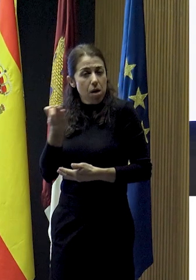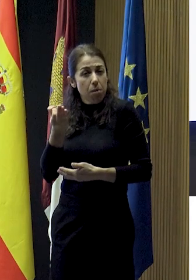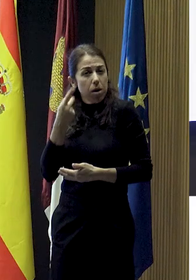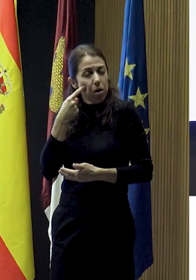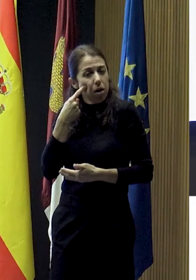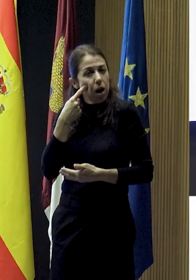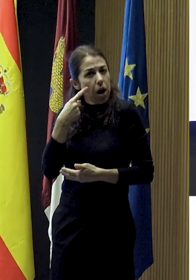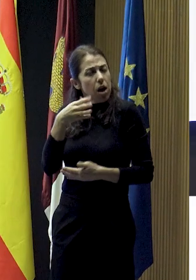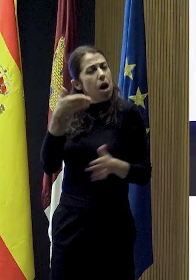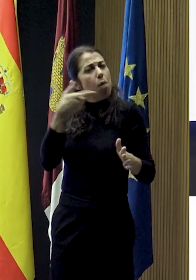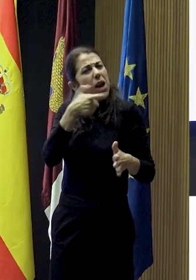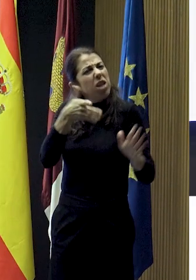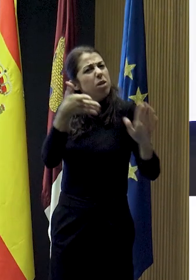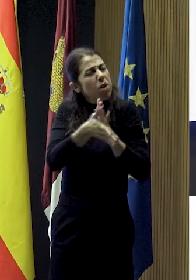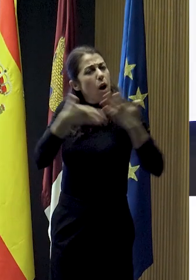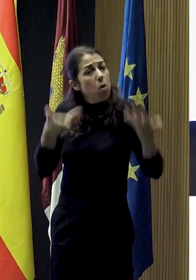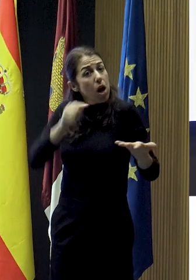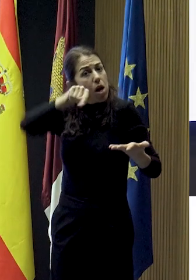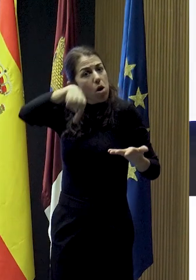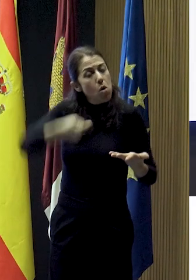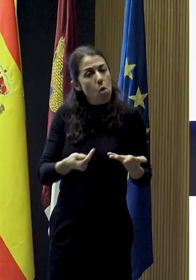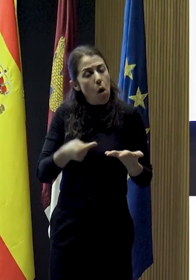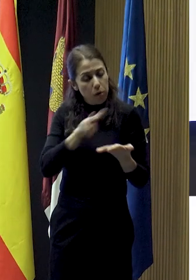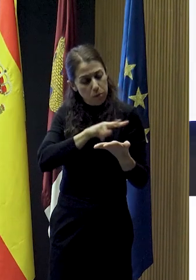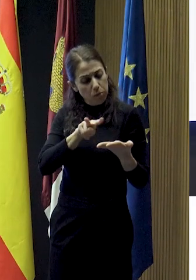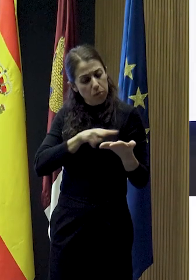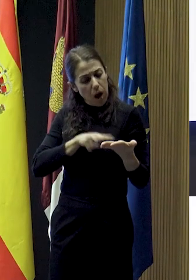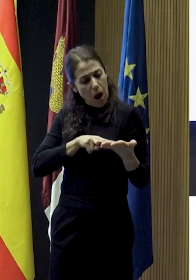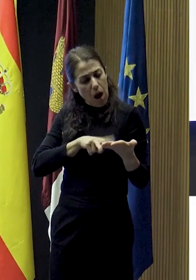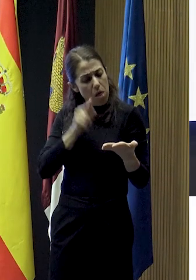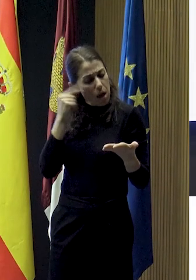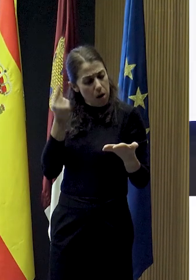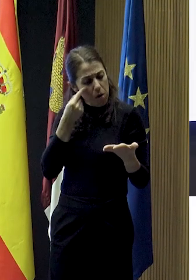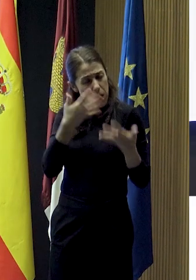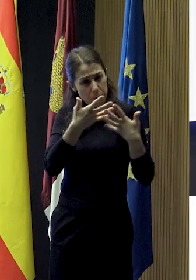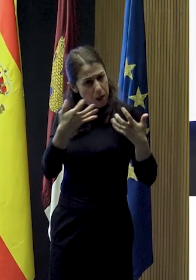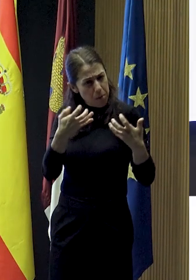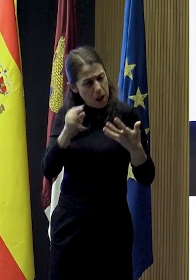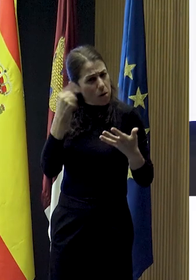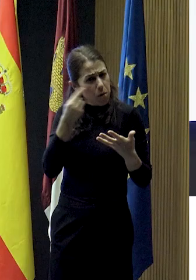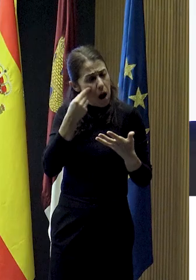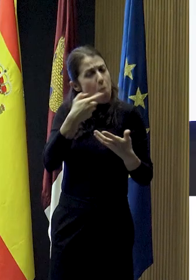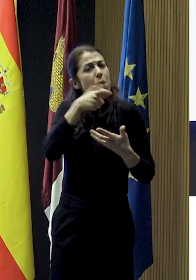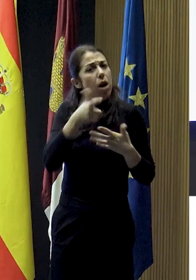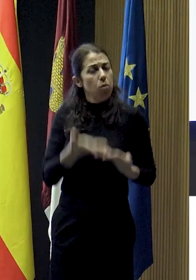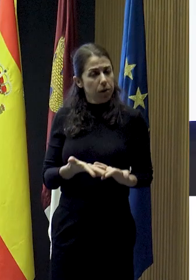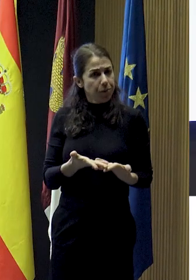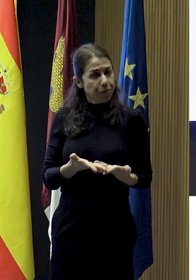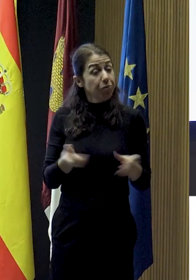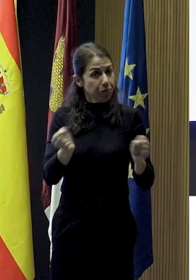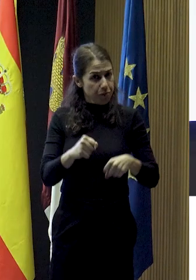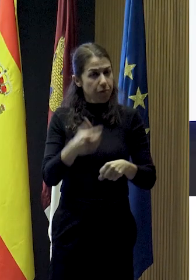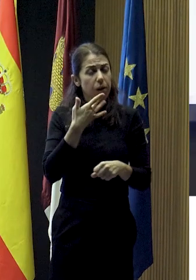que interpretar qué significa esa palabra y luego a través de la lectura tenemos que reconocer semánticamente qué palabra es,